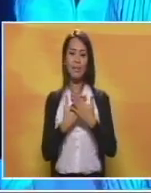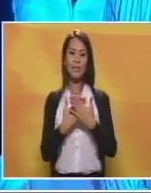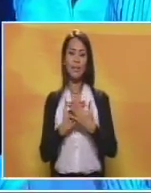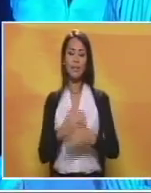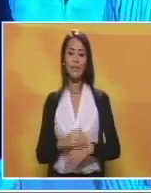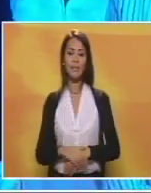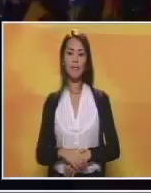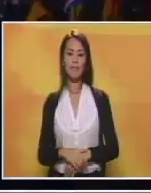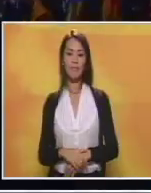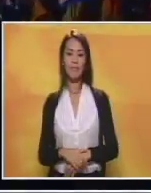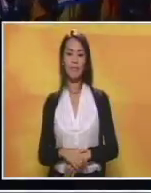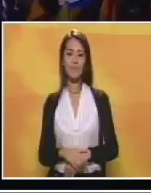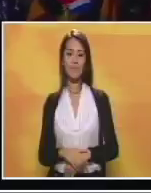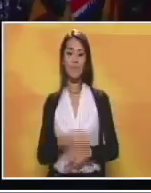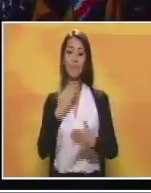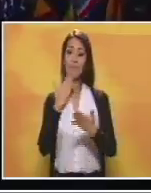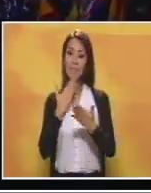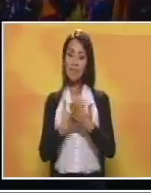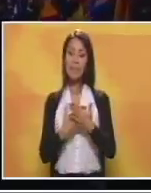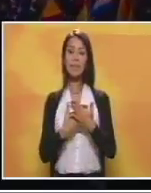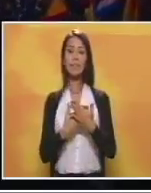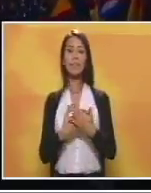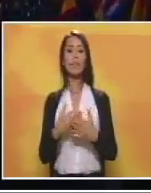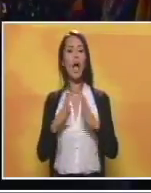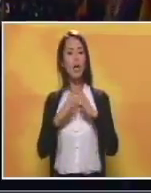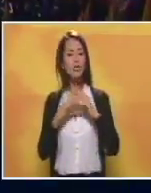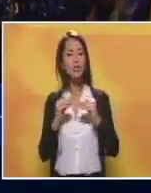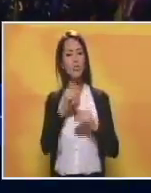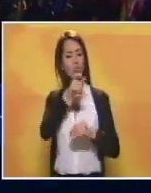gracias. Gracias a todas